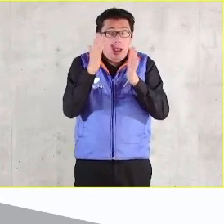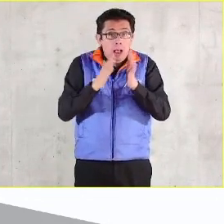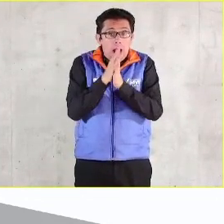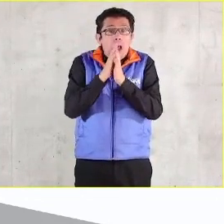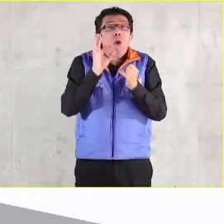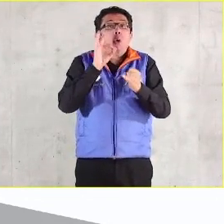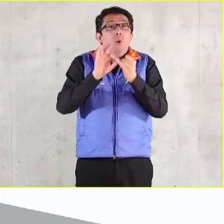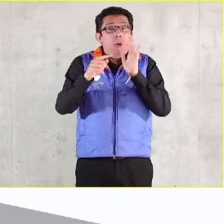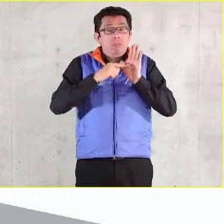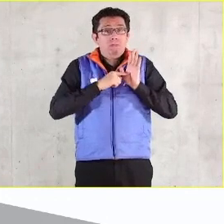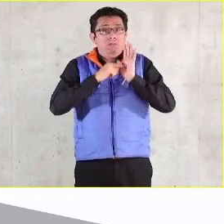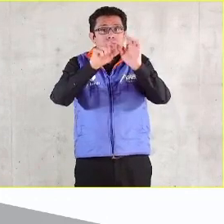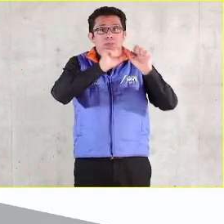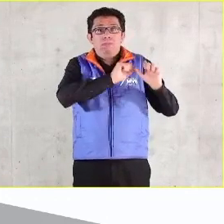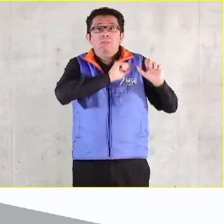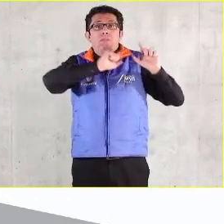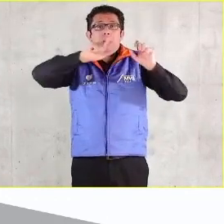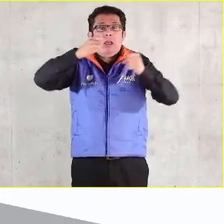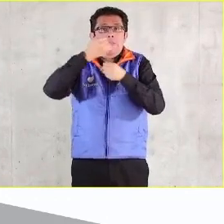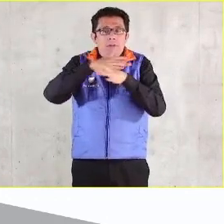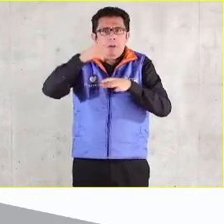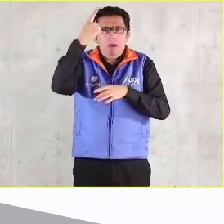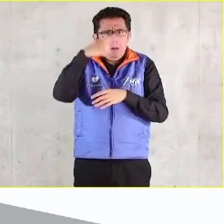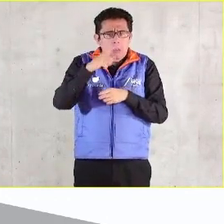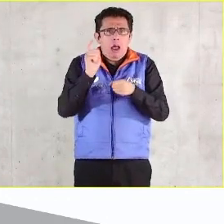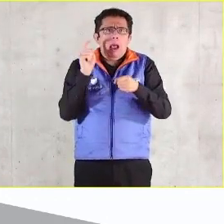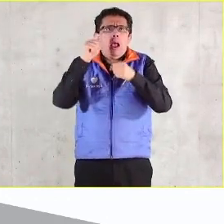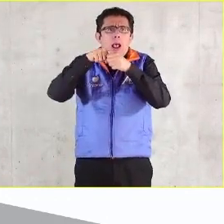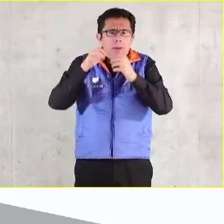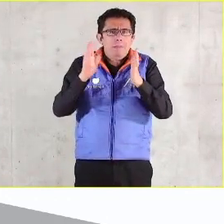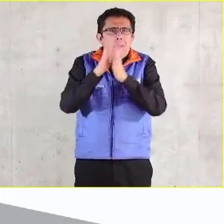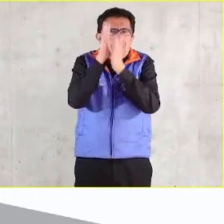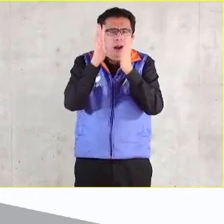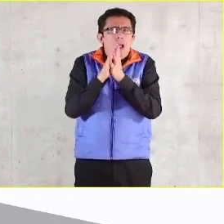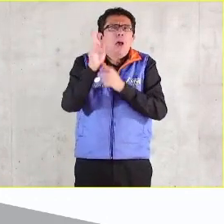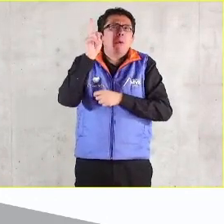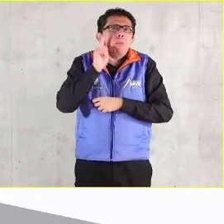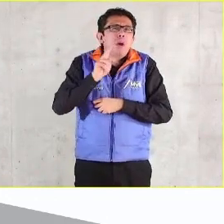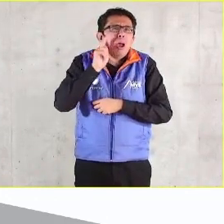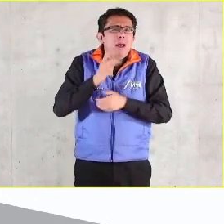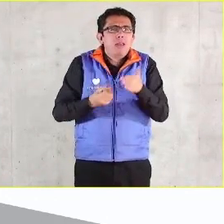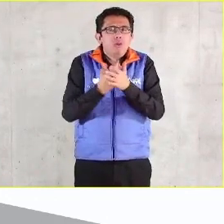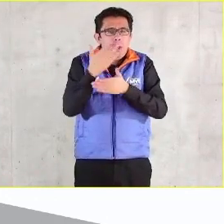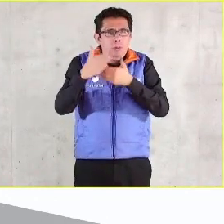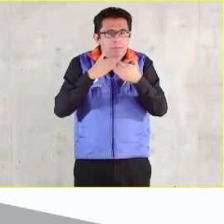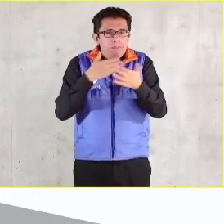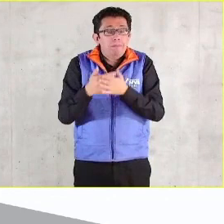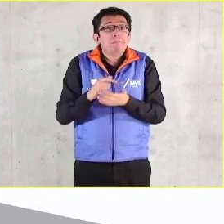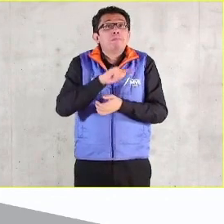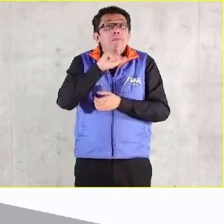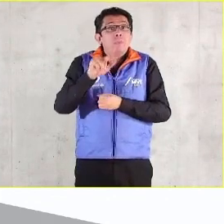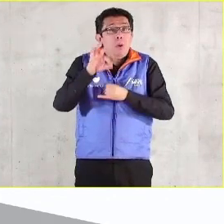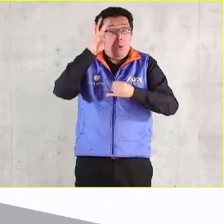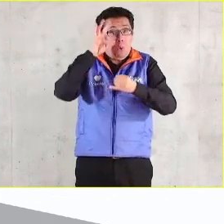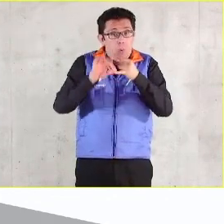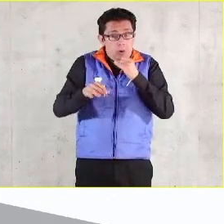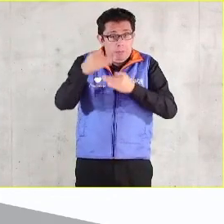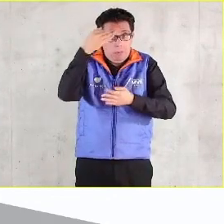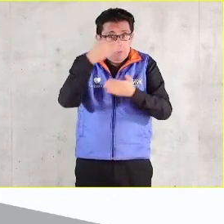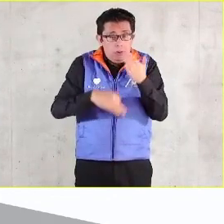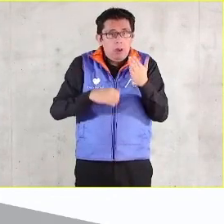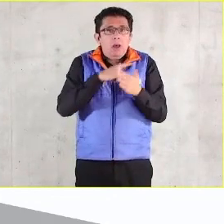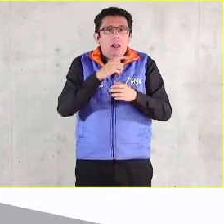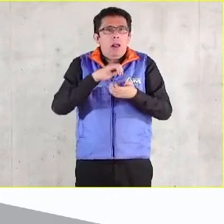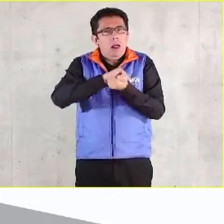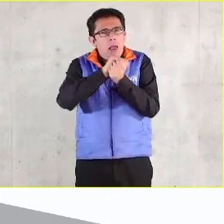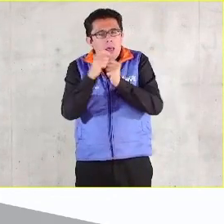los datos para que entren y participen en la demo de lo que vendría siendo el nuevo modelo. Y por supuesto, al final tendríamos que automatizar,